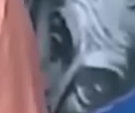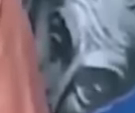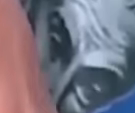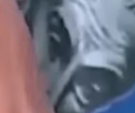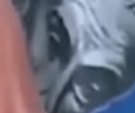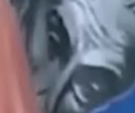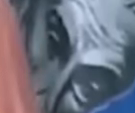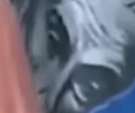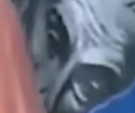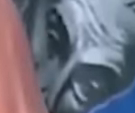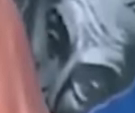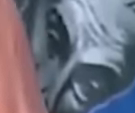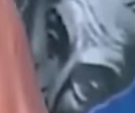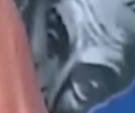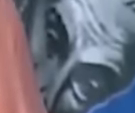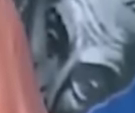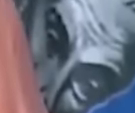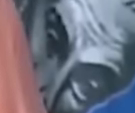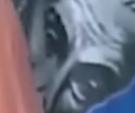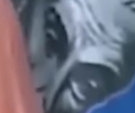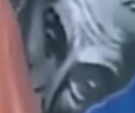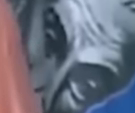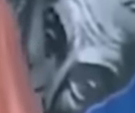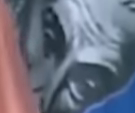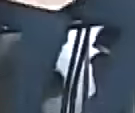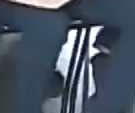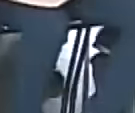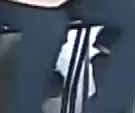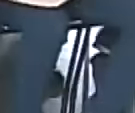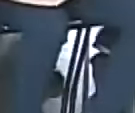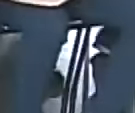poder político en Venezuela. Y no tengo duda que